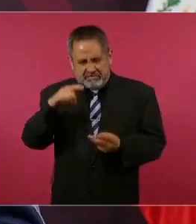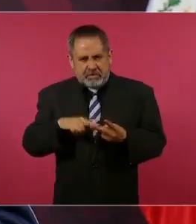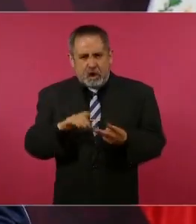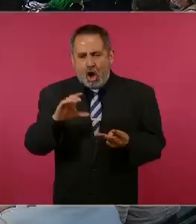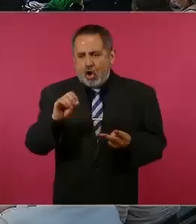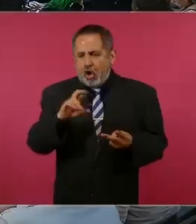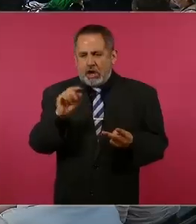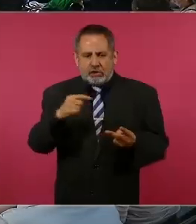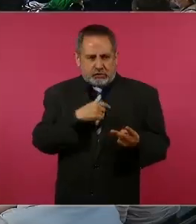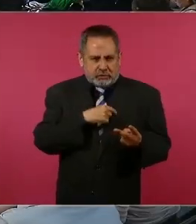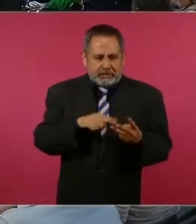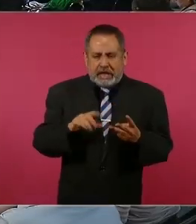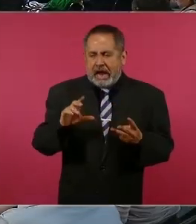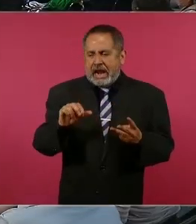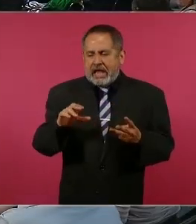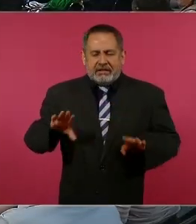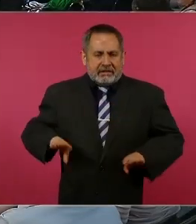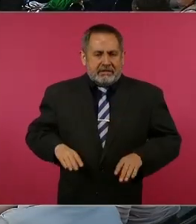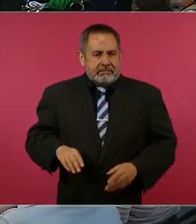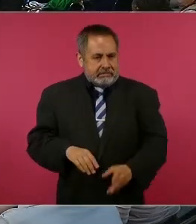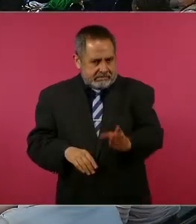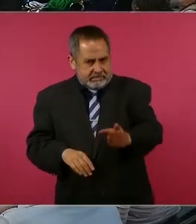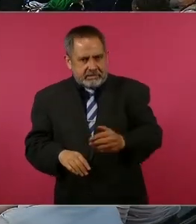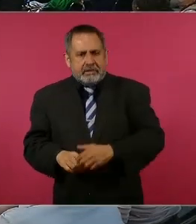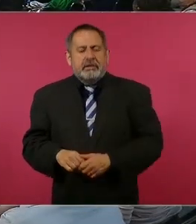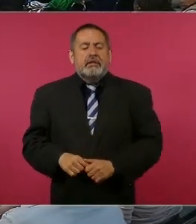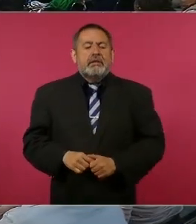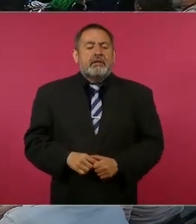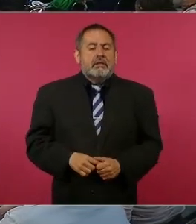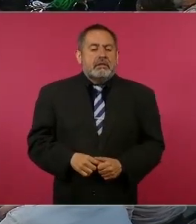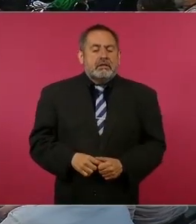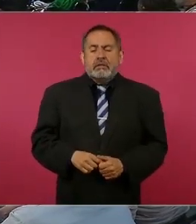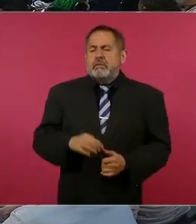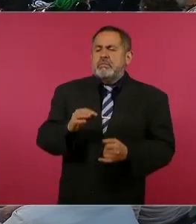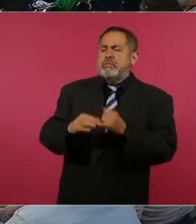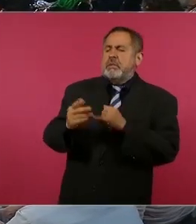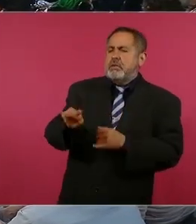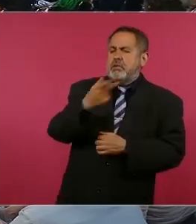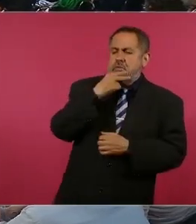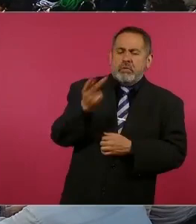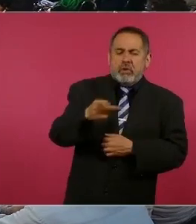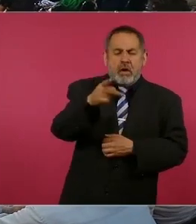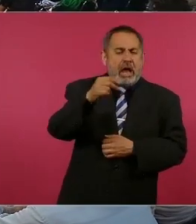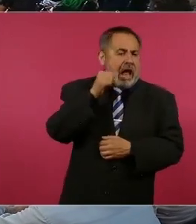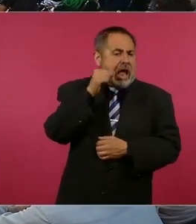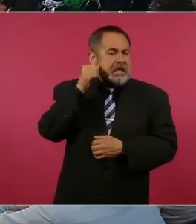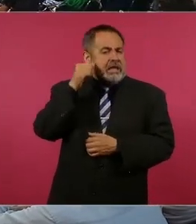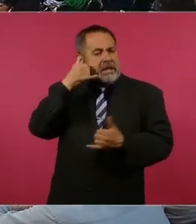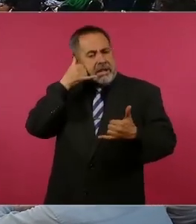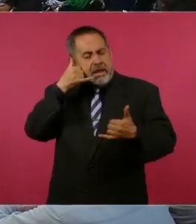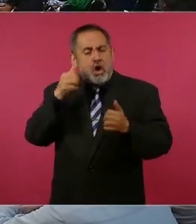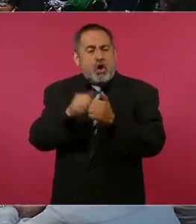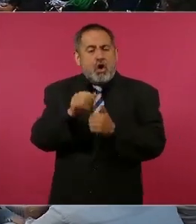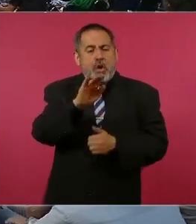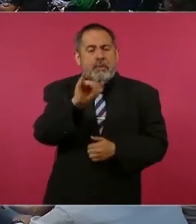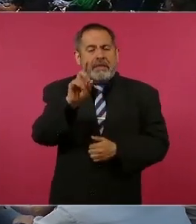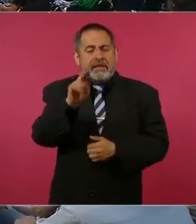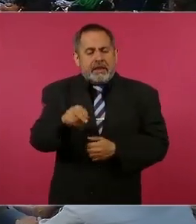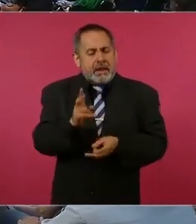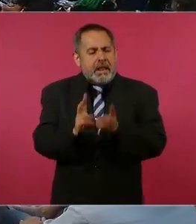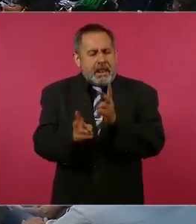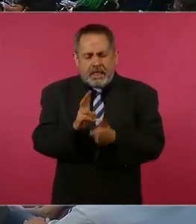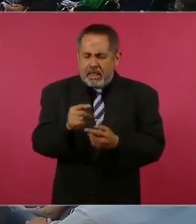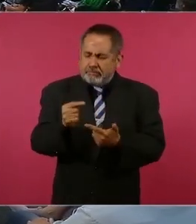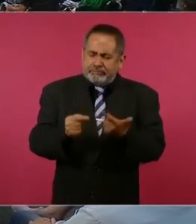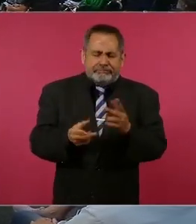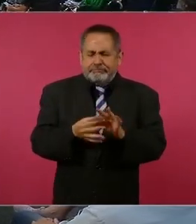Pero vamos a seguir. Bueno, y bueno, finalmente, señor presidente, preguntarle sobre su llamada de ayer con Joe Biden, qué fue lo que